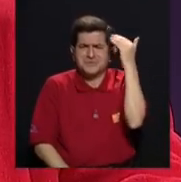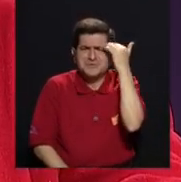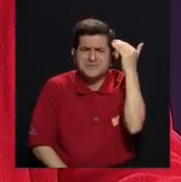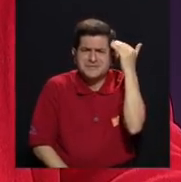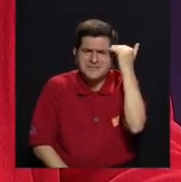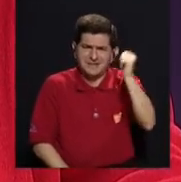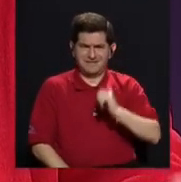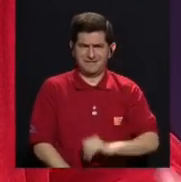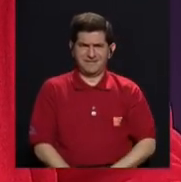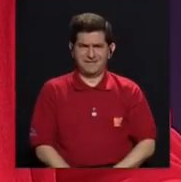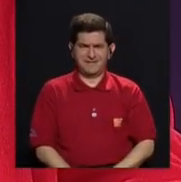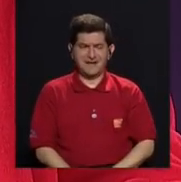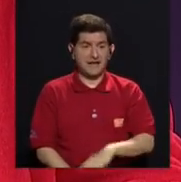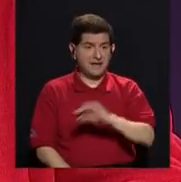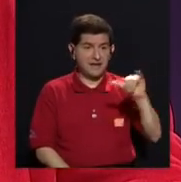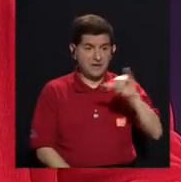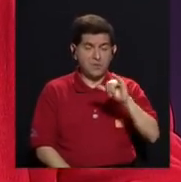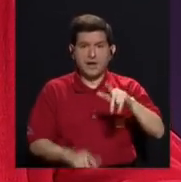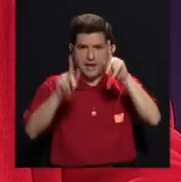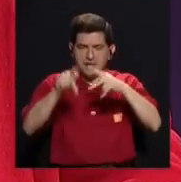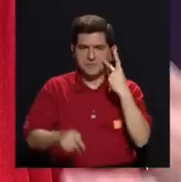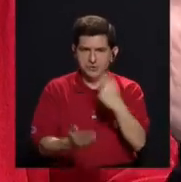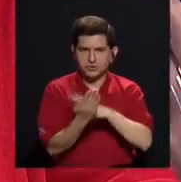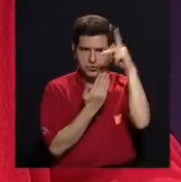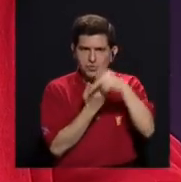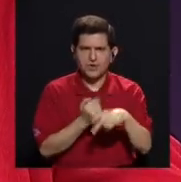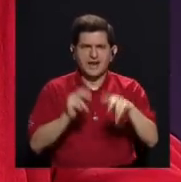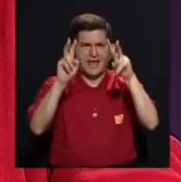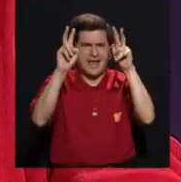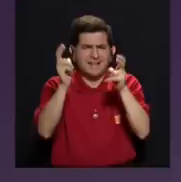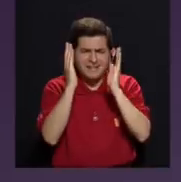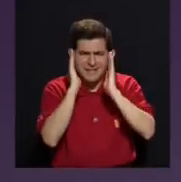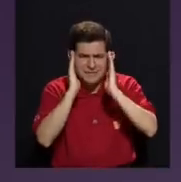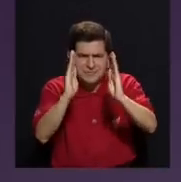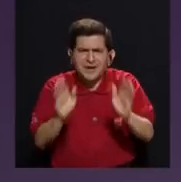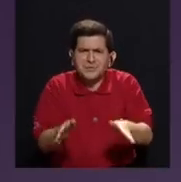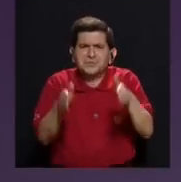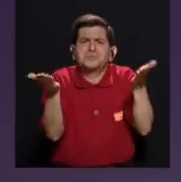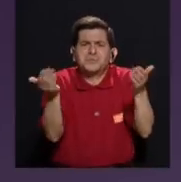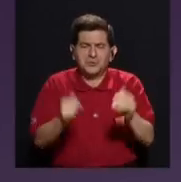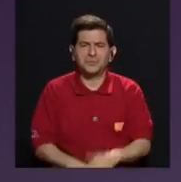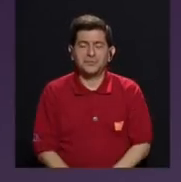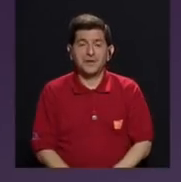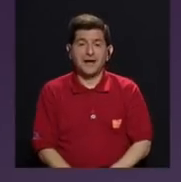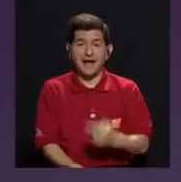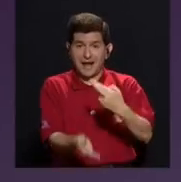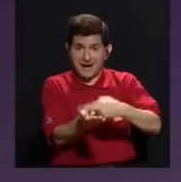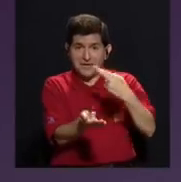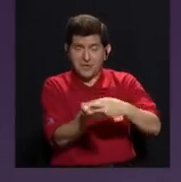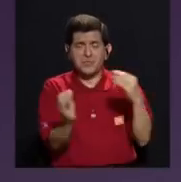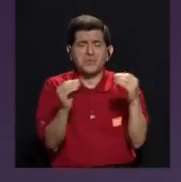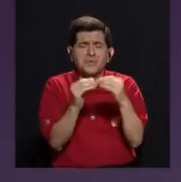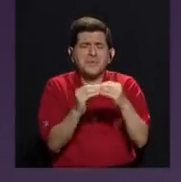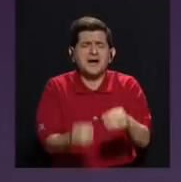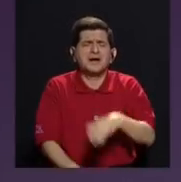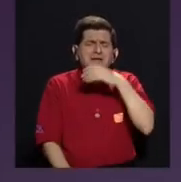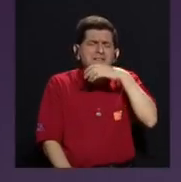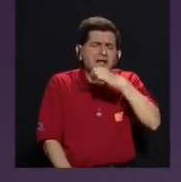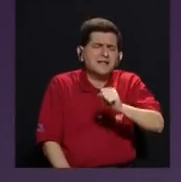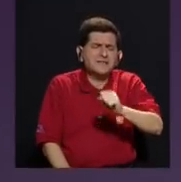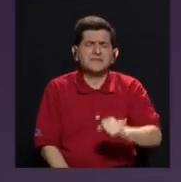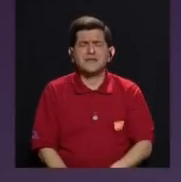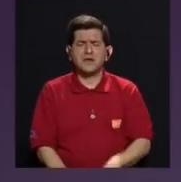conozca de qué se trata este tema es decir cuál cuál es tu abordaje si bueno la bomba es uno de los ritmos más antiguos que se